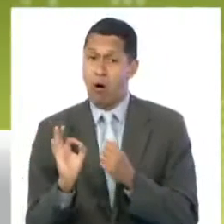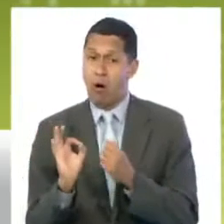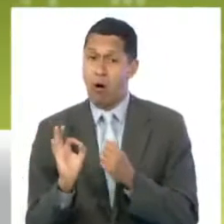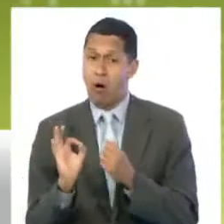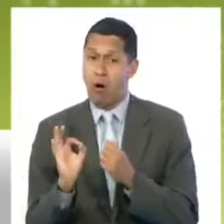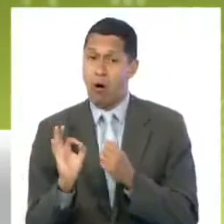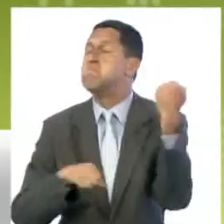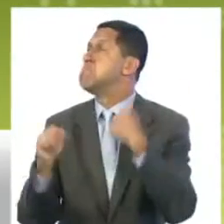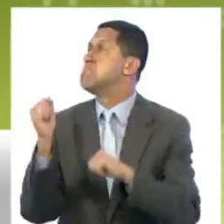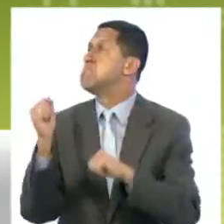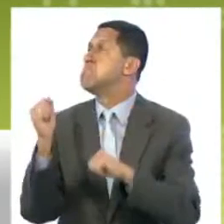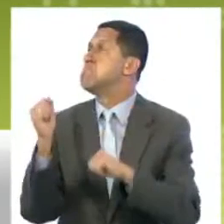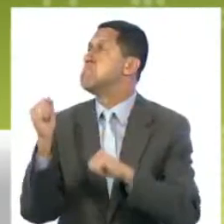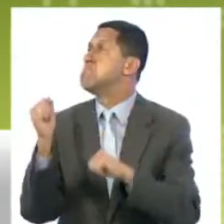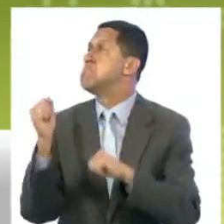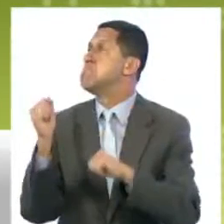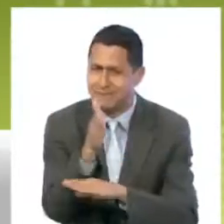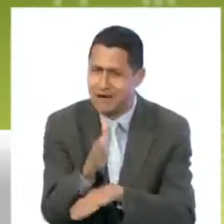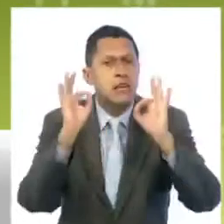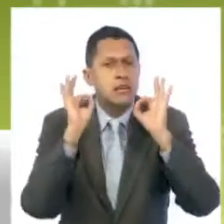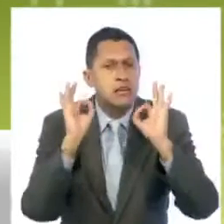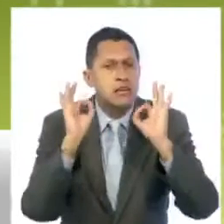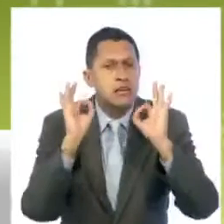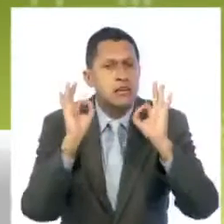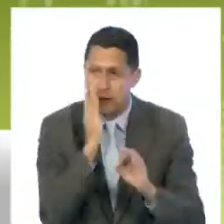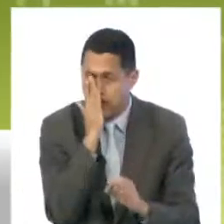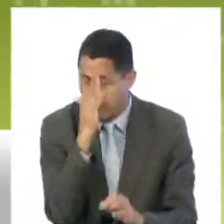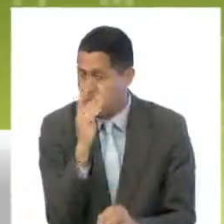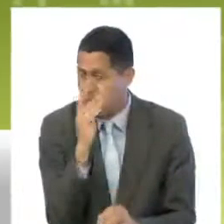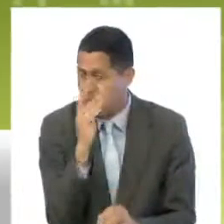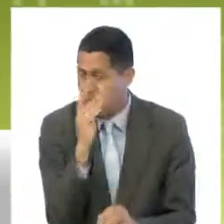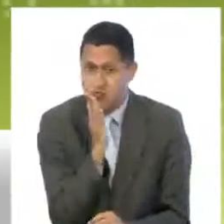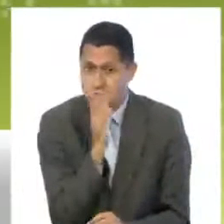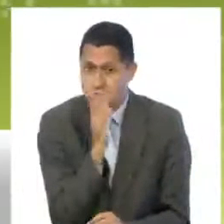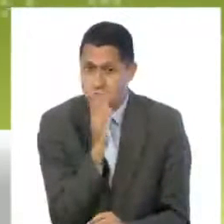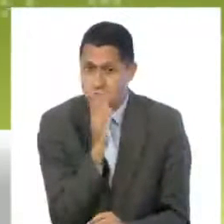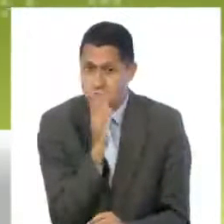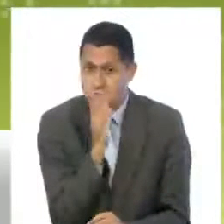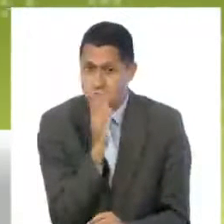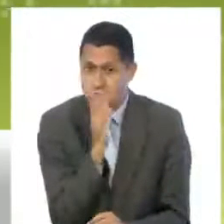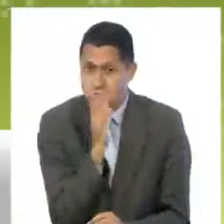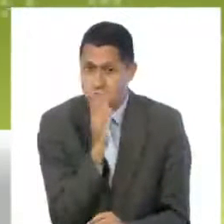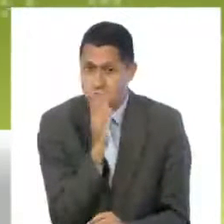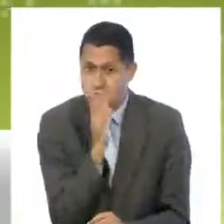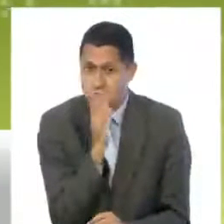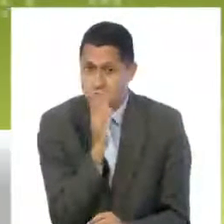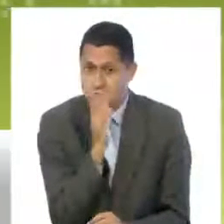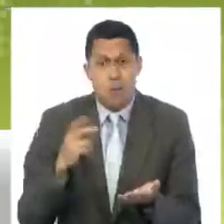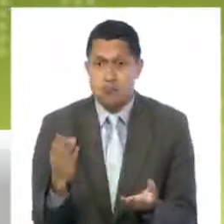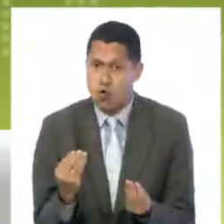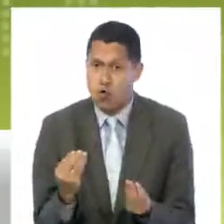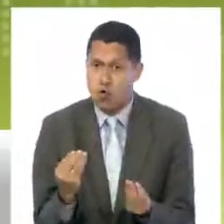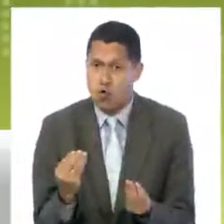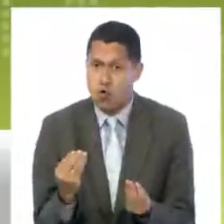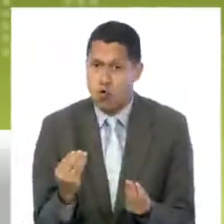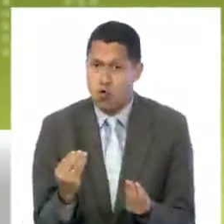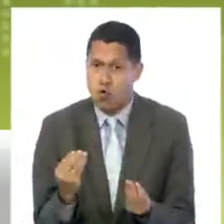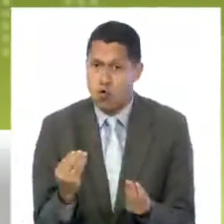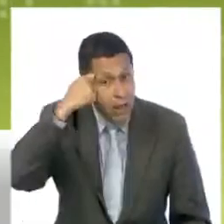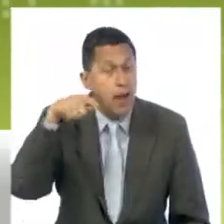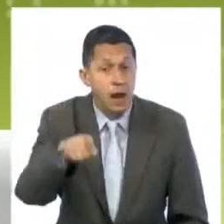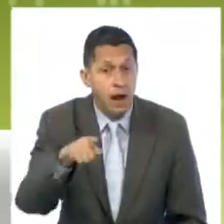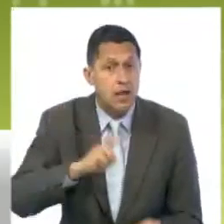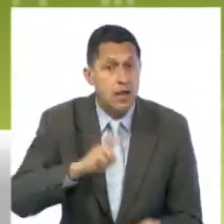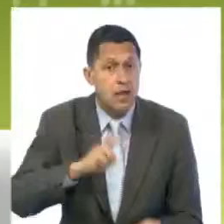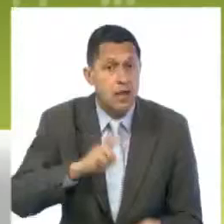cuesta escribir directo de la pizarra, en donde no permanece en el pupitre por largo tiempo, sino por